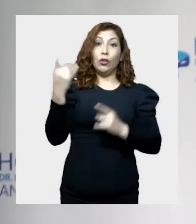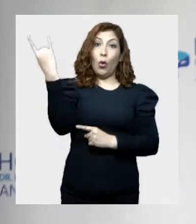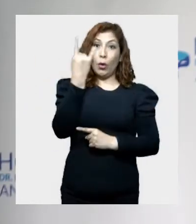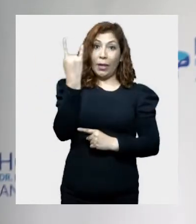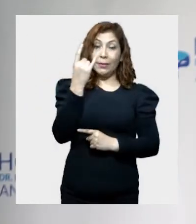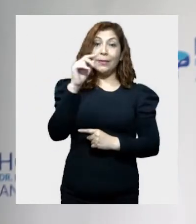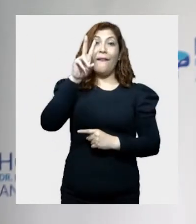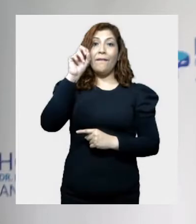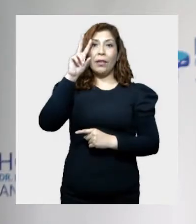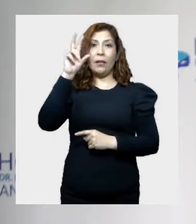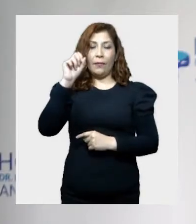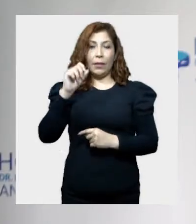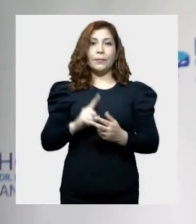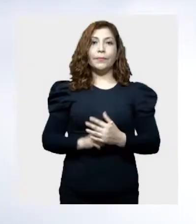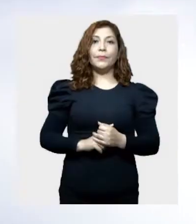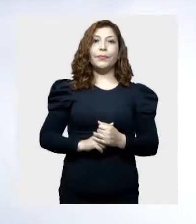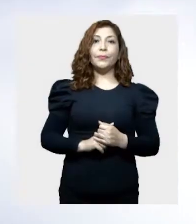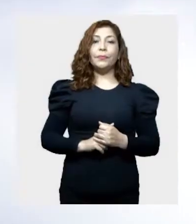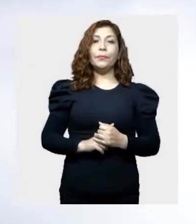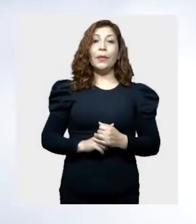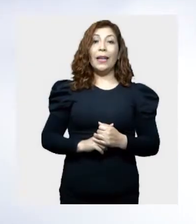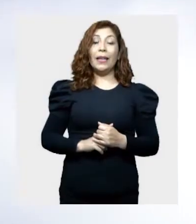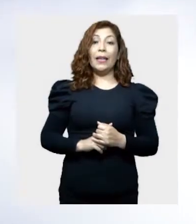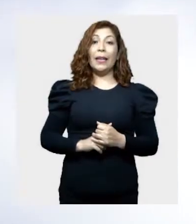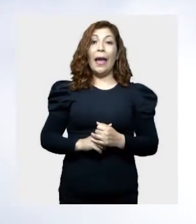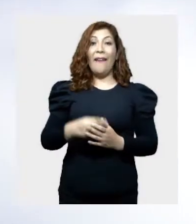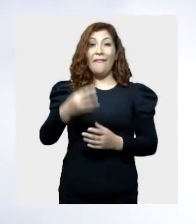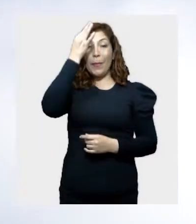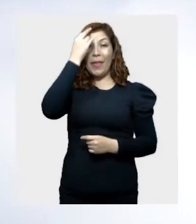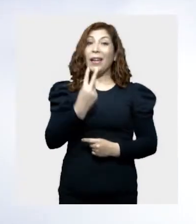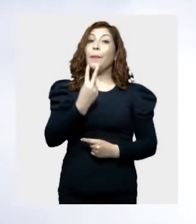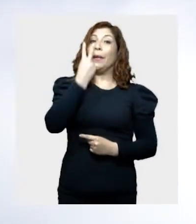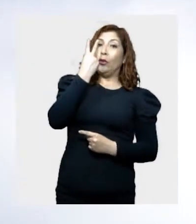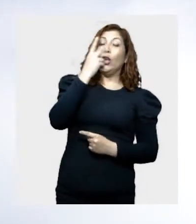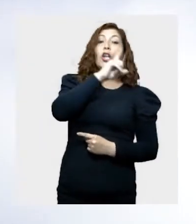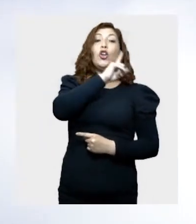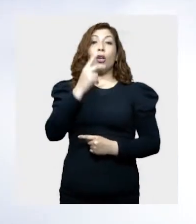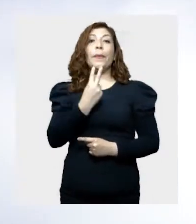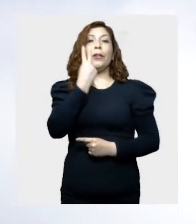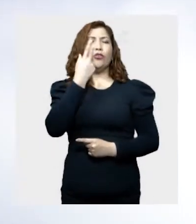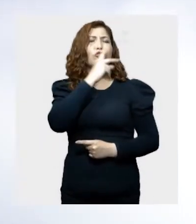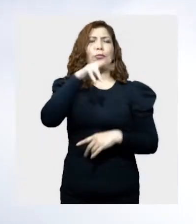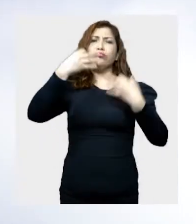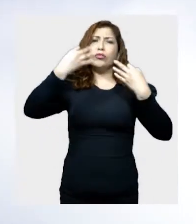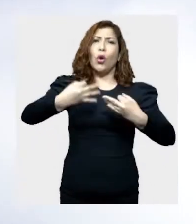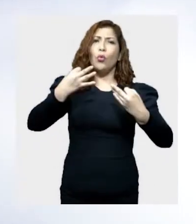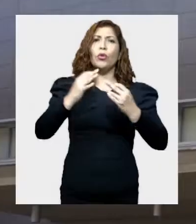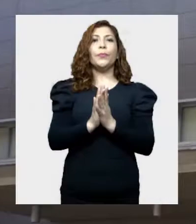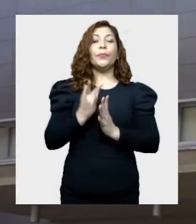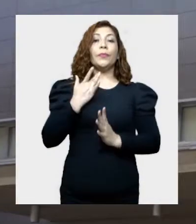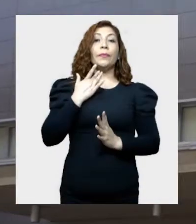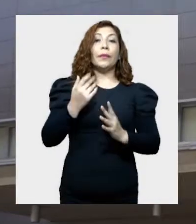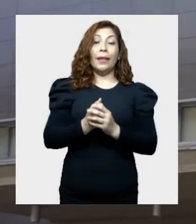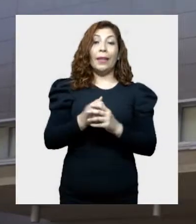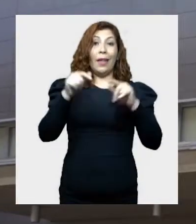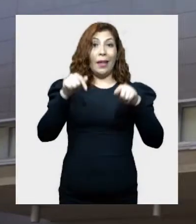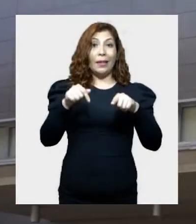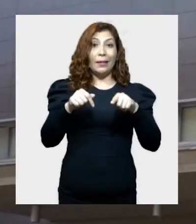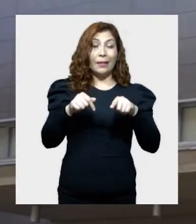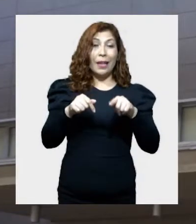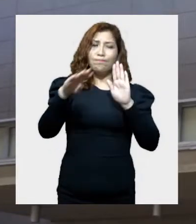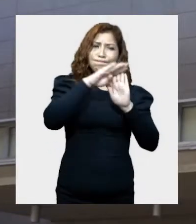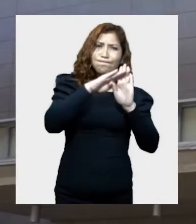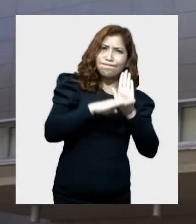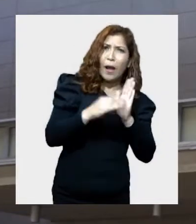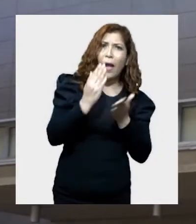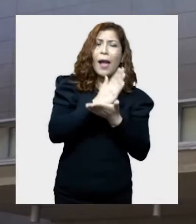el 2020 entre casos respiratorios y no respiratorios. Estamos convencidos que la implementación de esta medida ayudó a